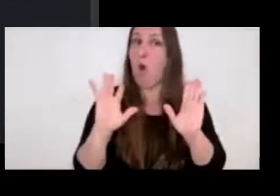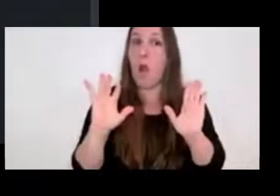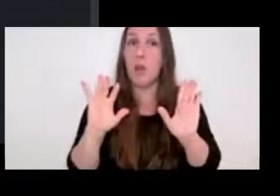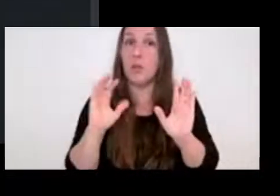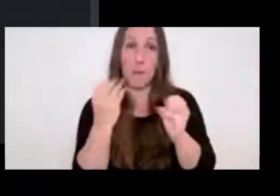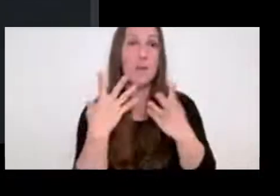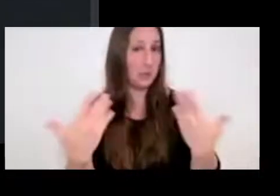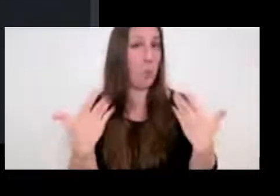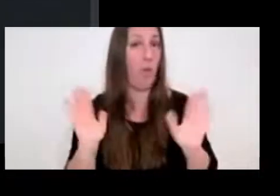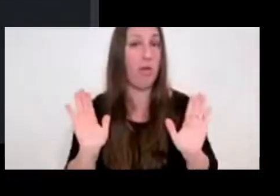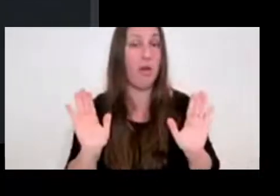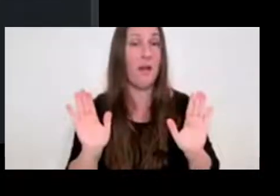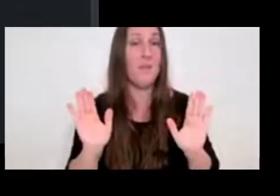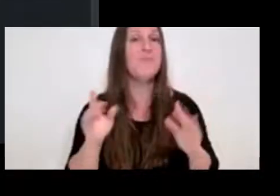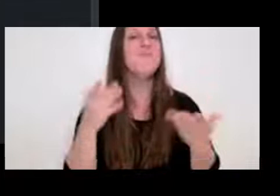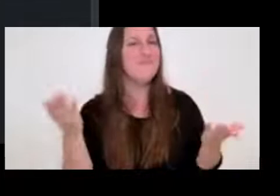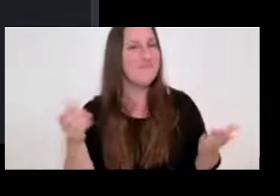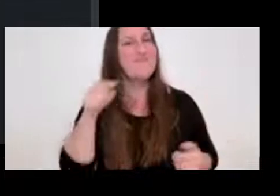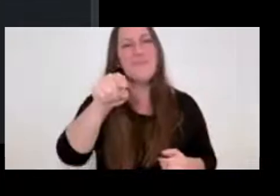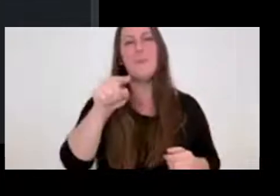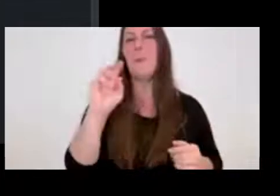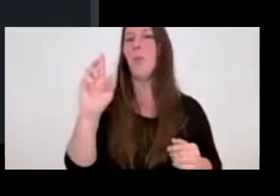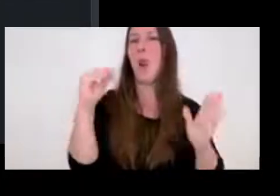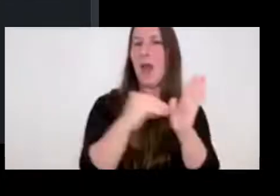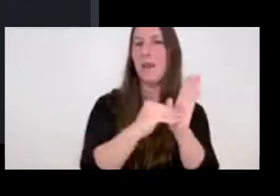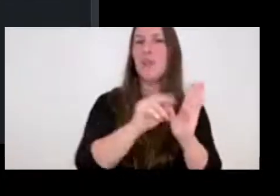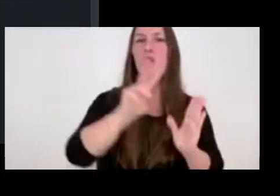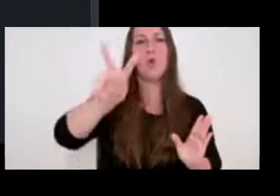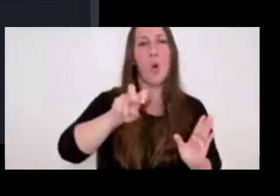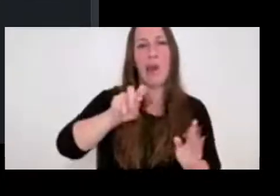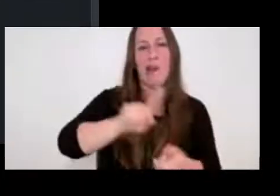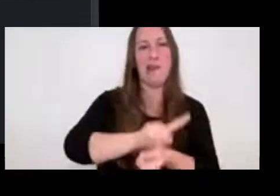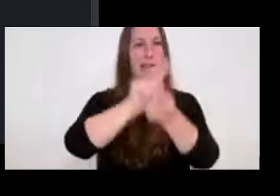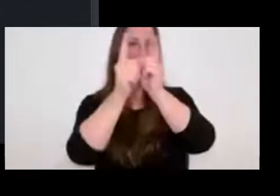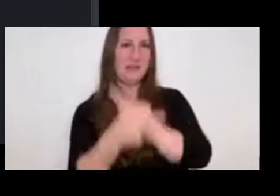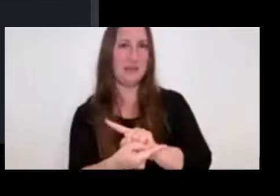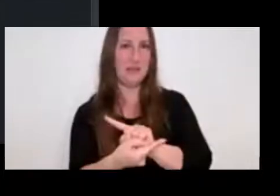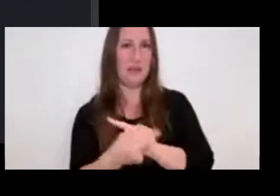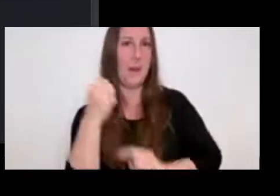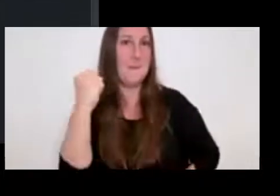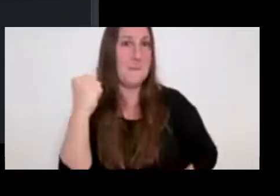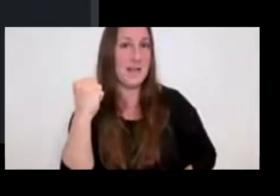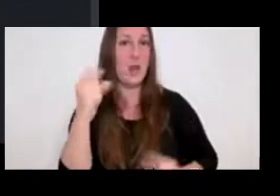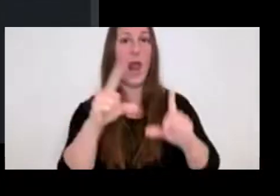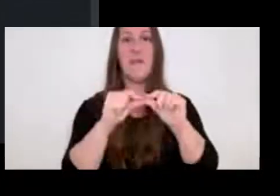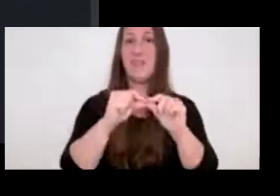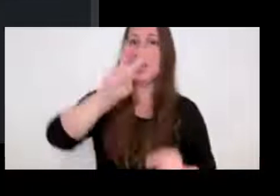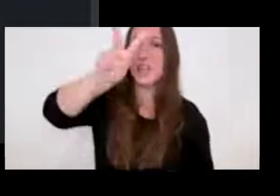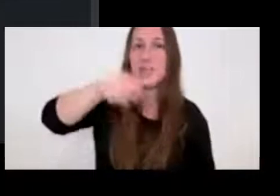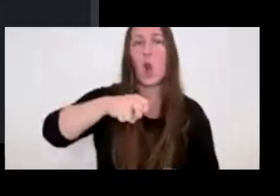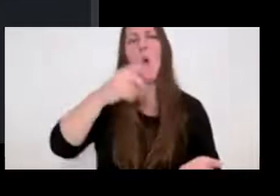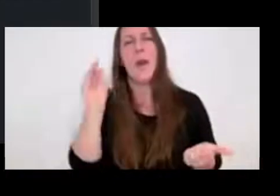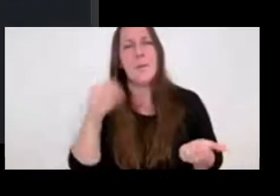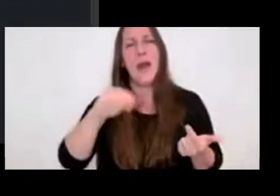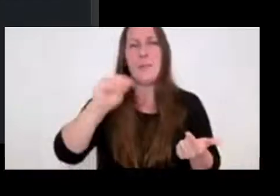hacerlo. Pero eso trae una cuestión, porque hay que facturar en dólares, cobrar y transformar en pesos a la fecha de cobro, etcétera, etcétera. Ustedes ya saben